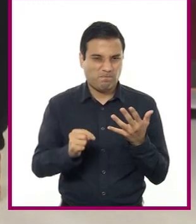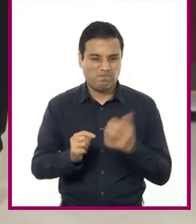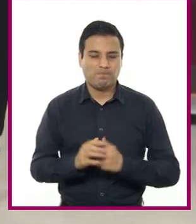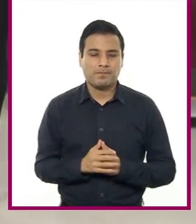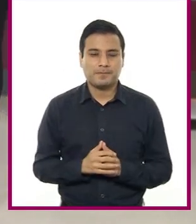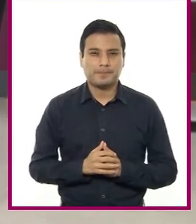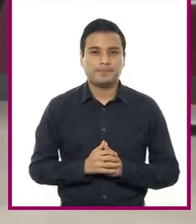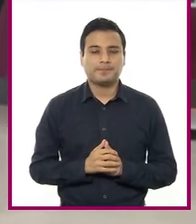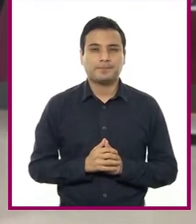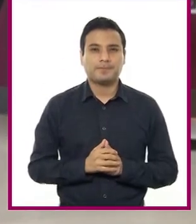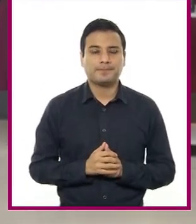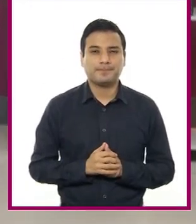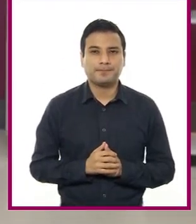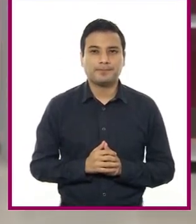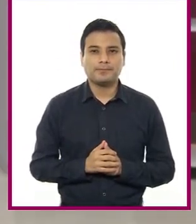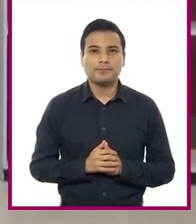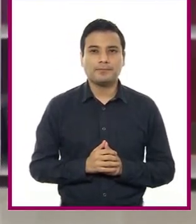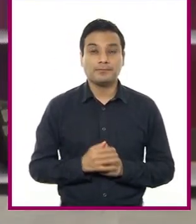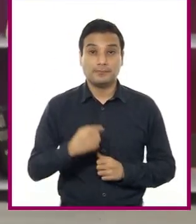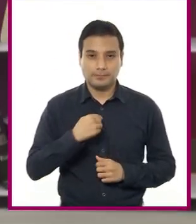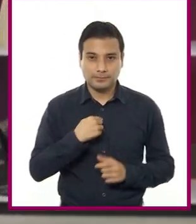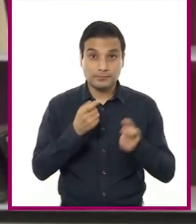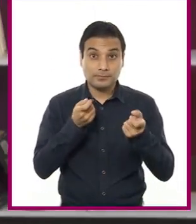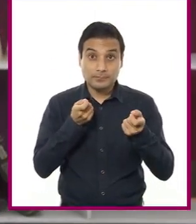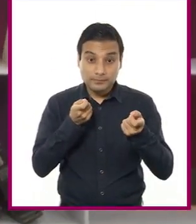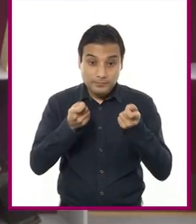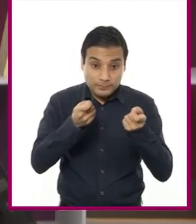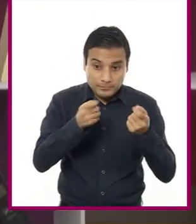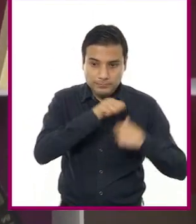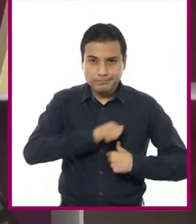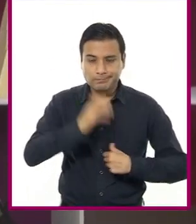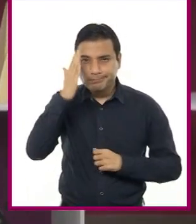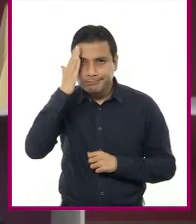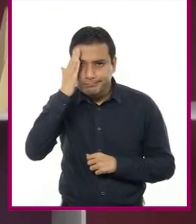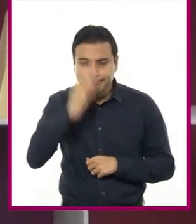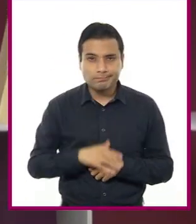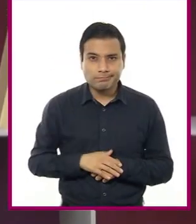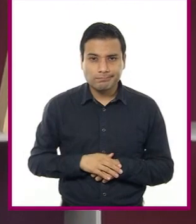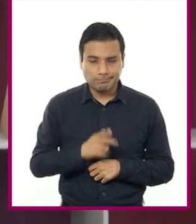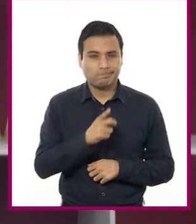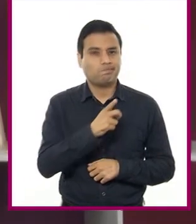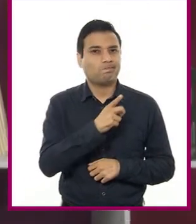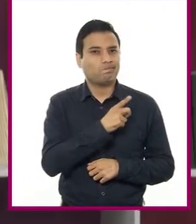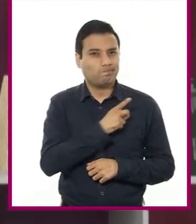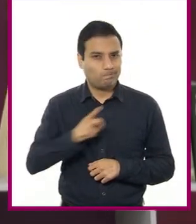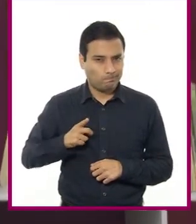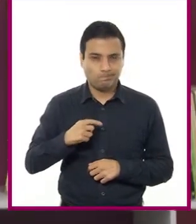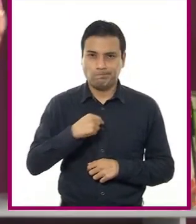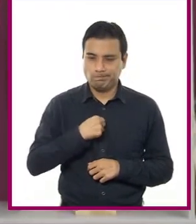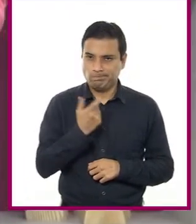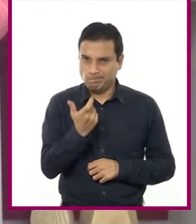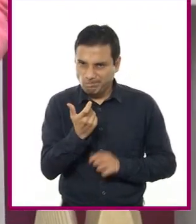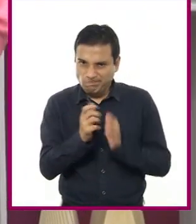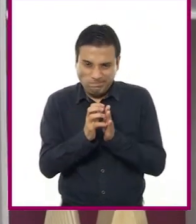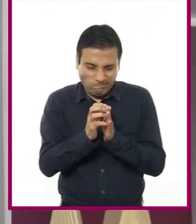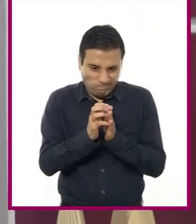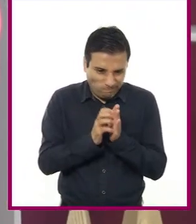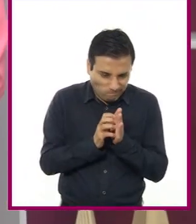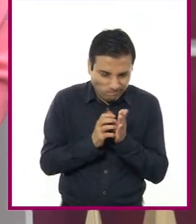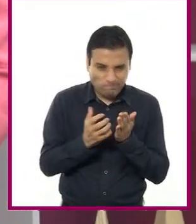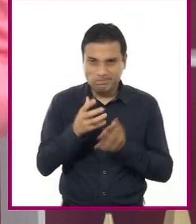responsabilidades. Gobernar con autoridad implica un alto sentido de austeridad y vocación